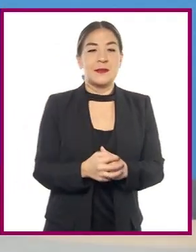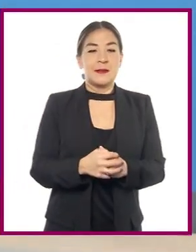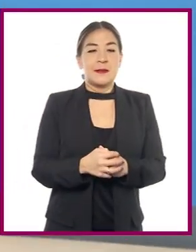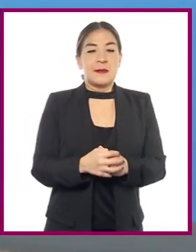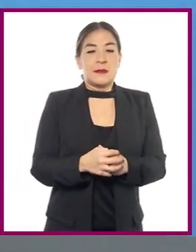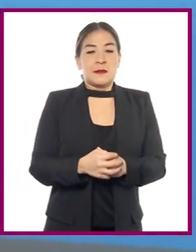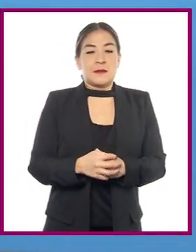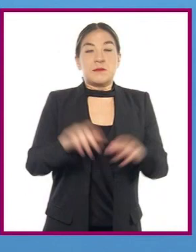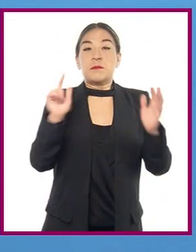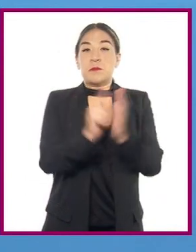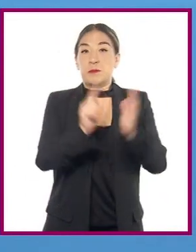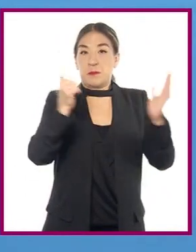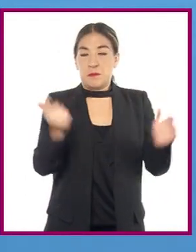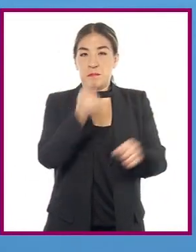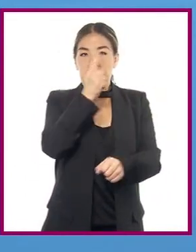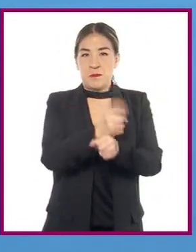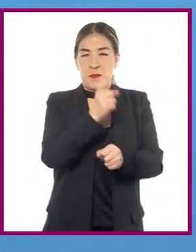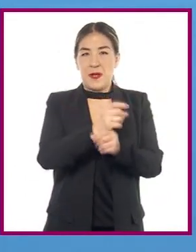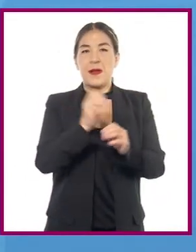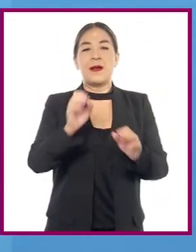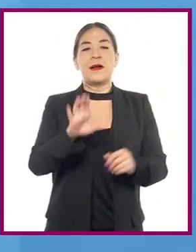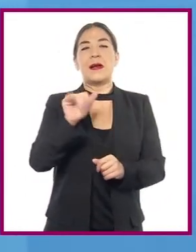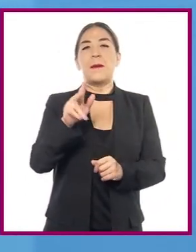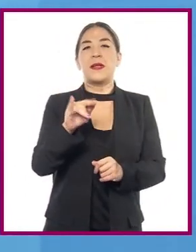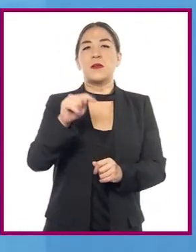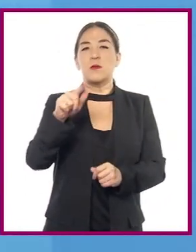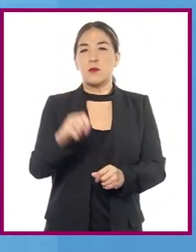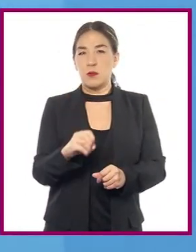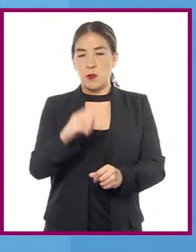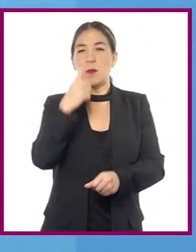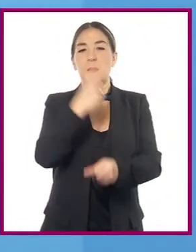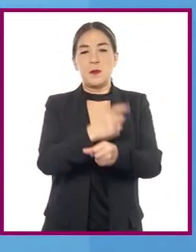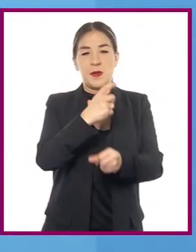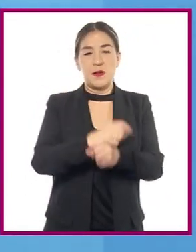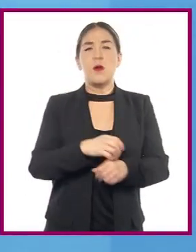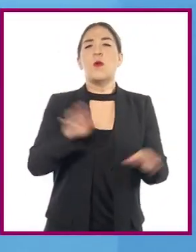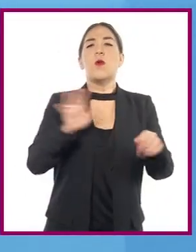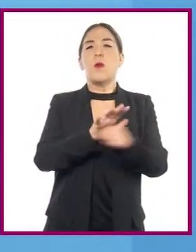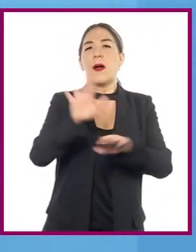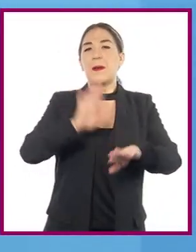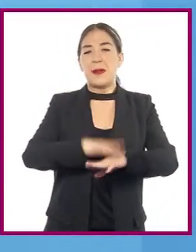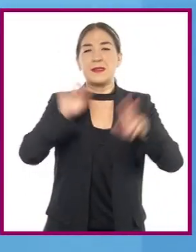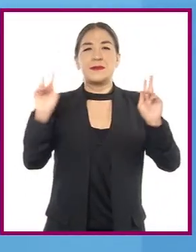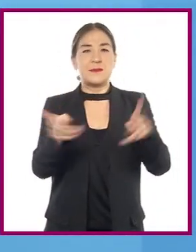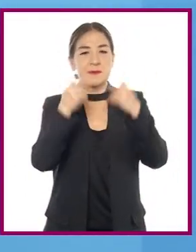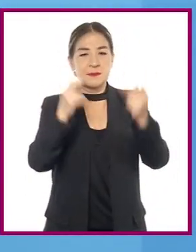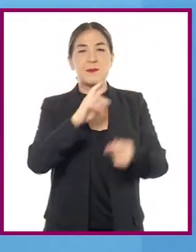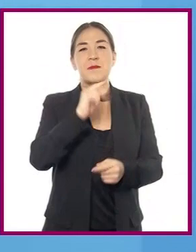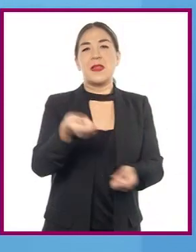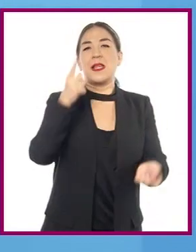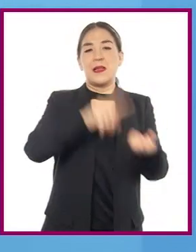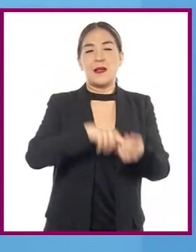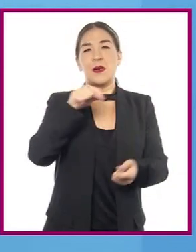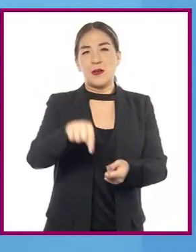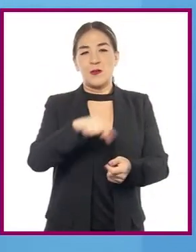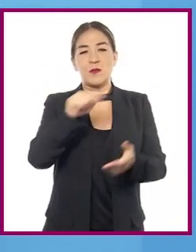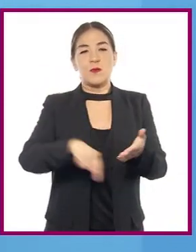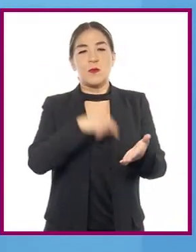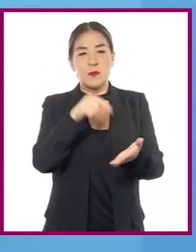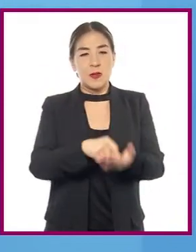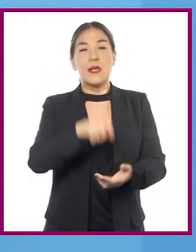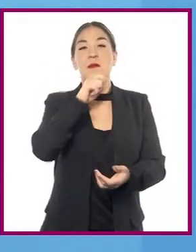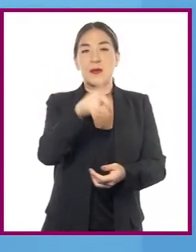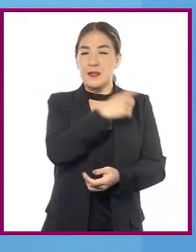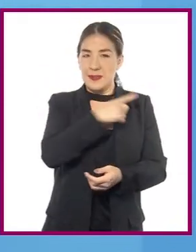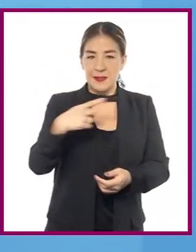Libro primero, capítulo primero. De las mercancías que se venden mejor en las Indias occidentales y de las que de allí